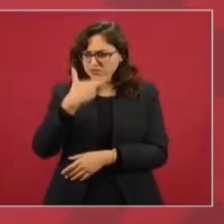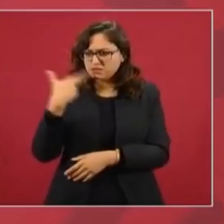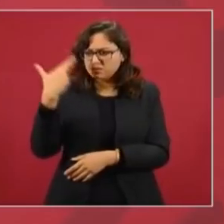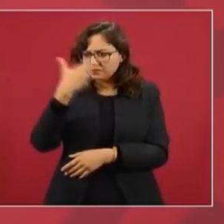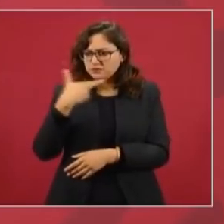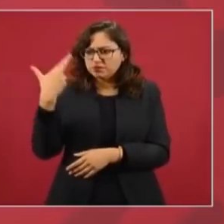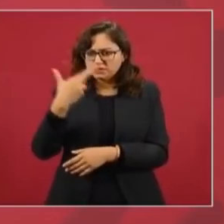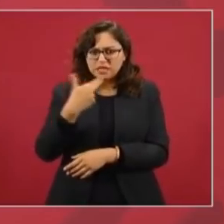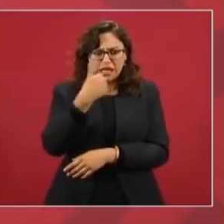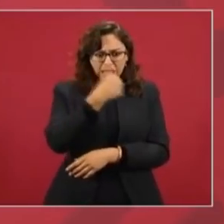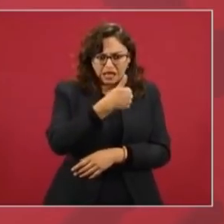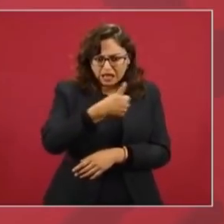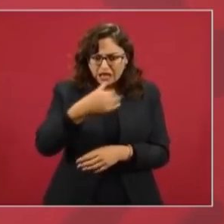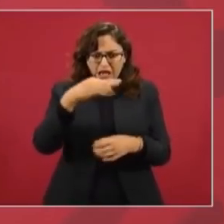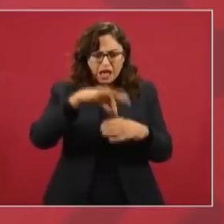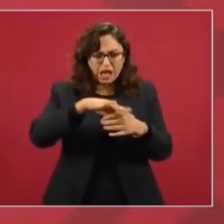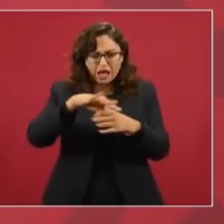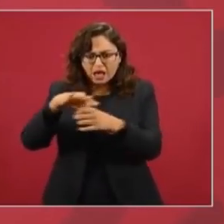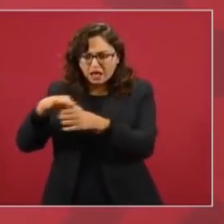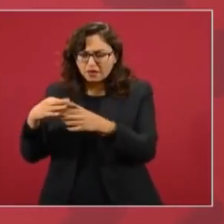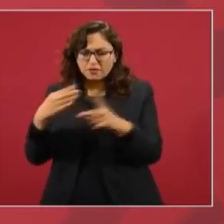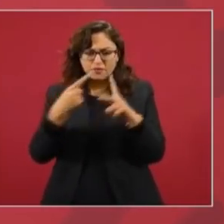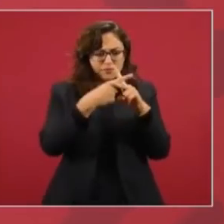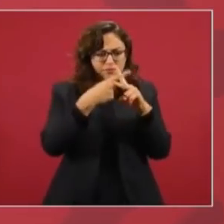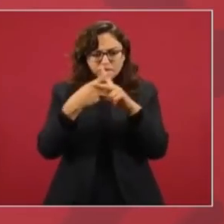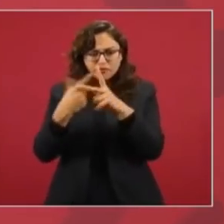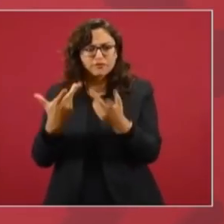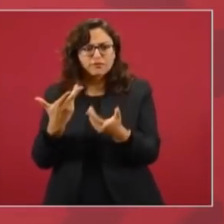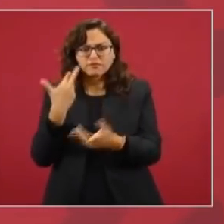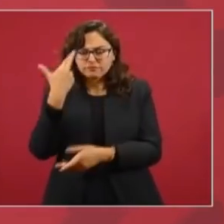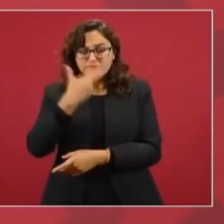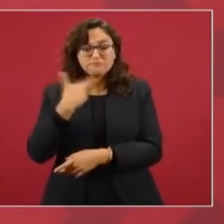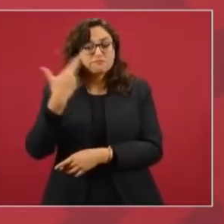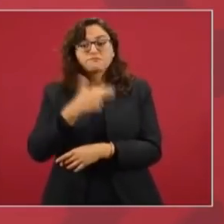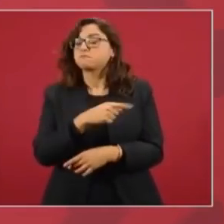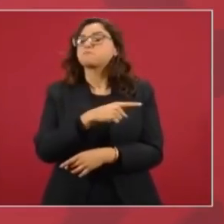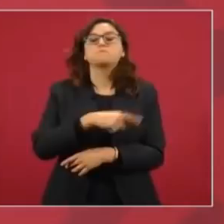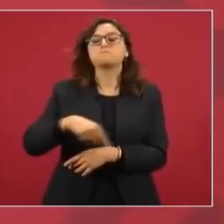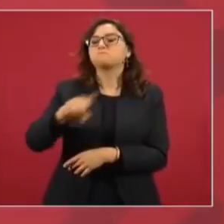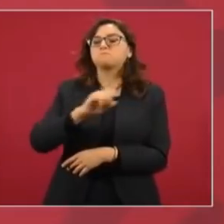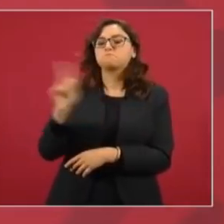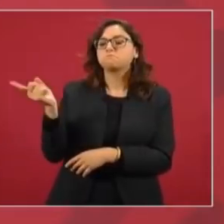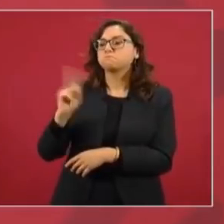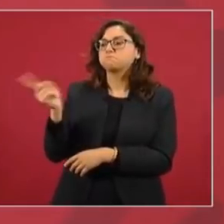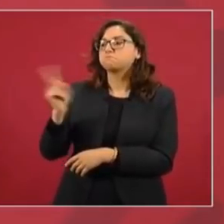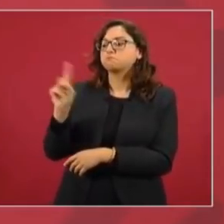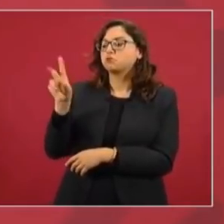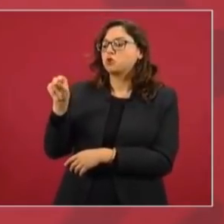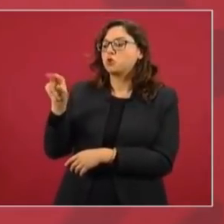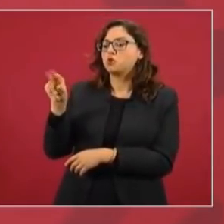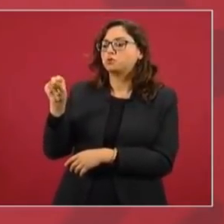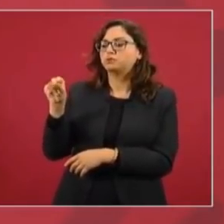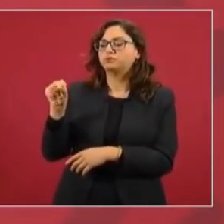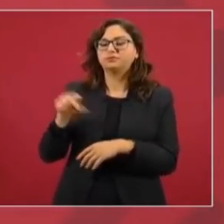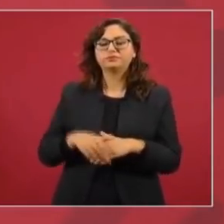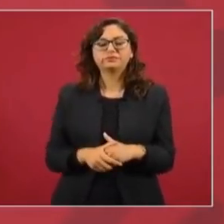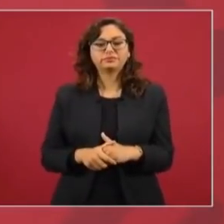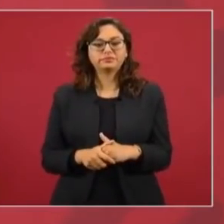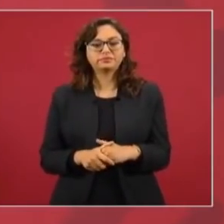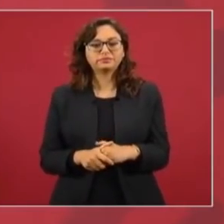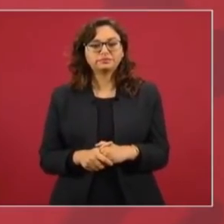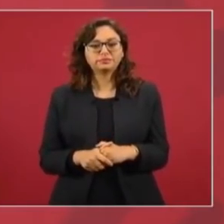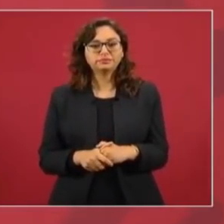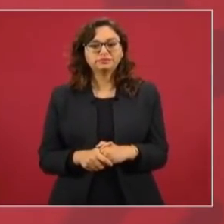voto, casilla por casilla, ellos diciendo no, cuando la